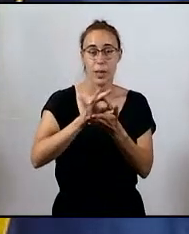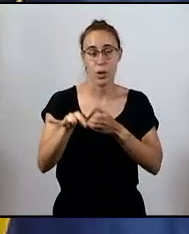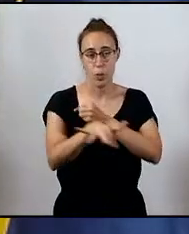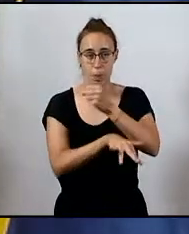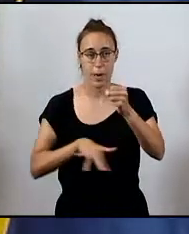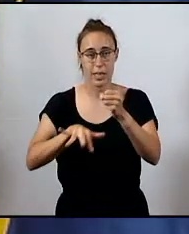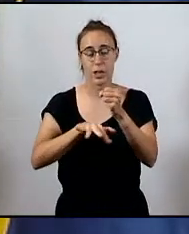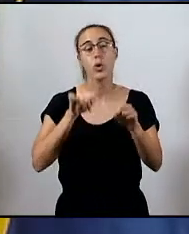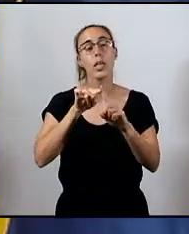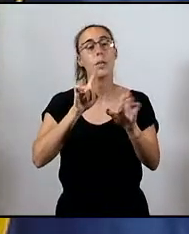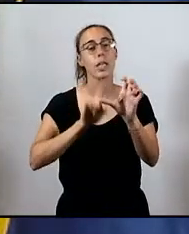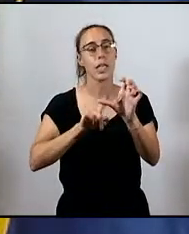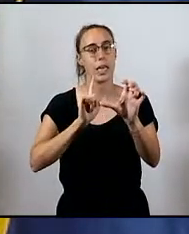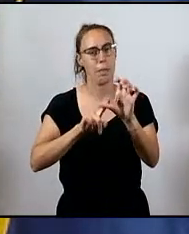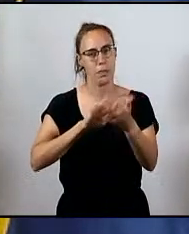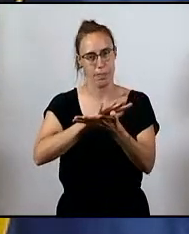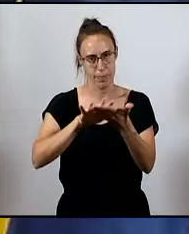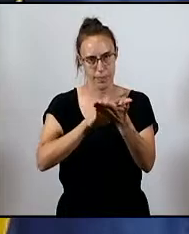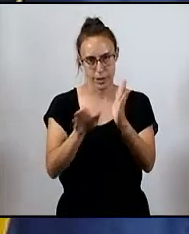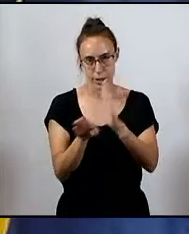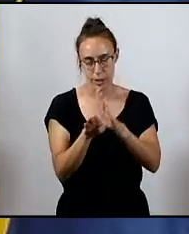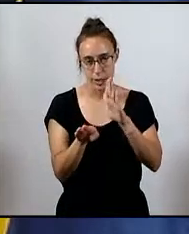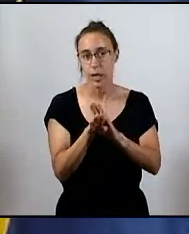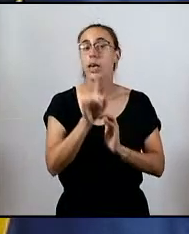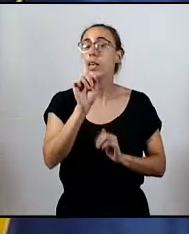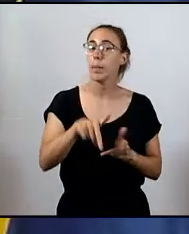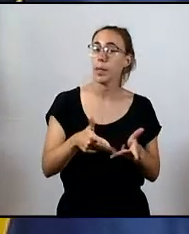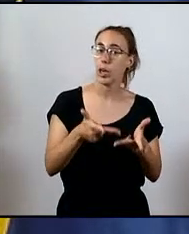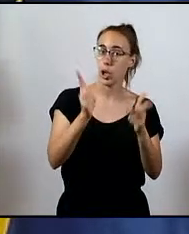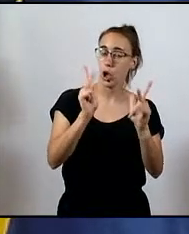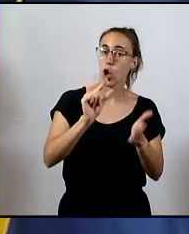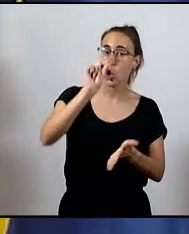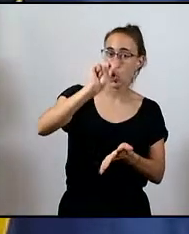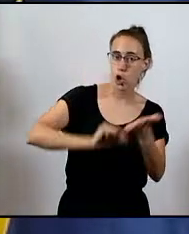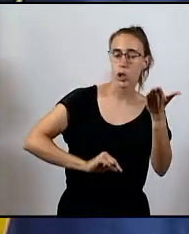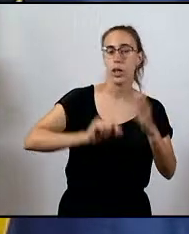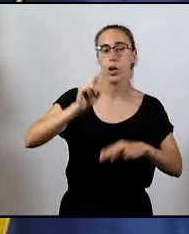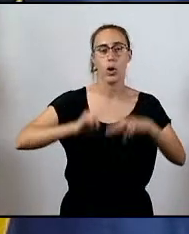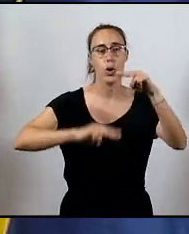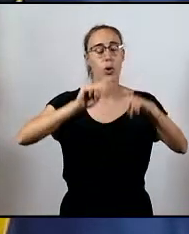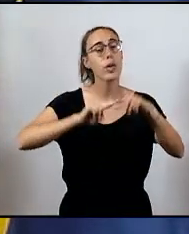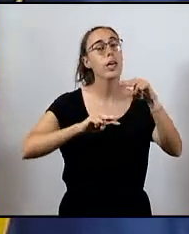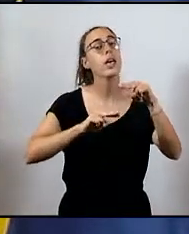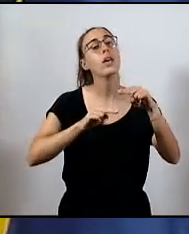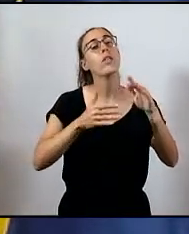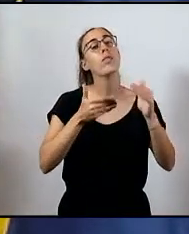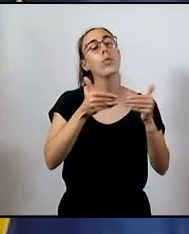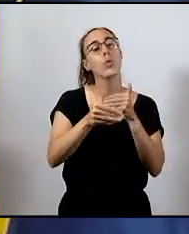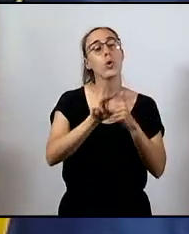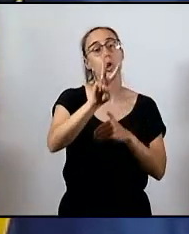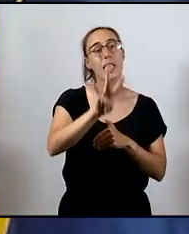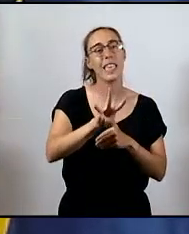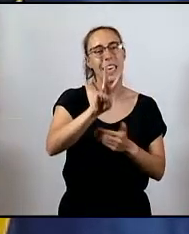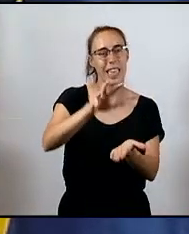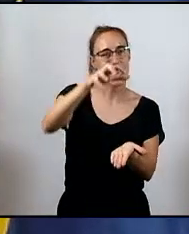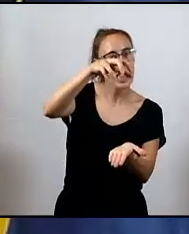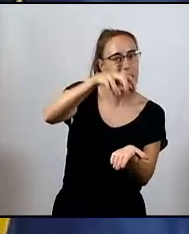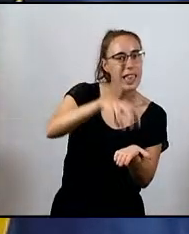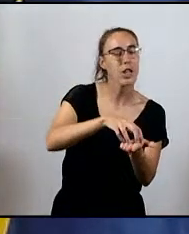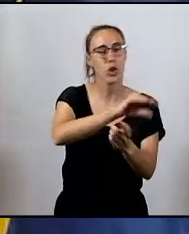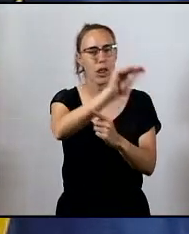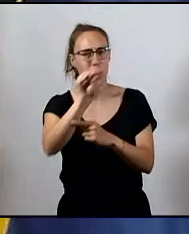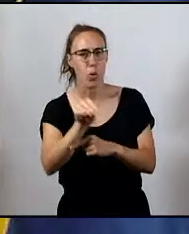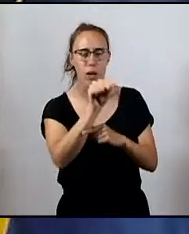extremeños. Hemos autorizado la contratación de las obras del que será el tercer centro de convalecencia y cuidados